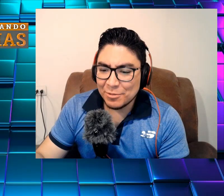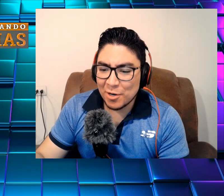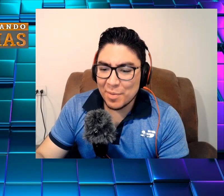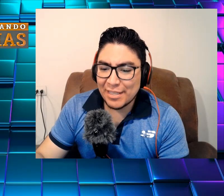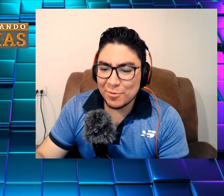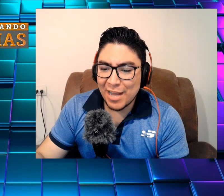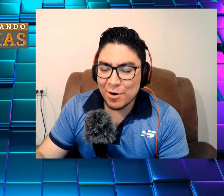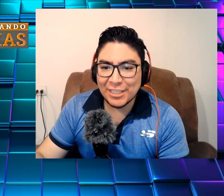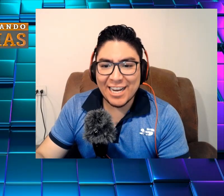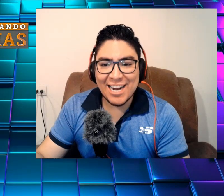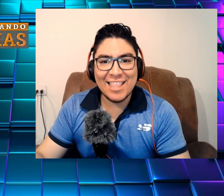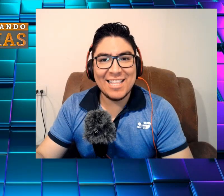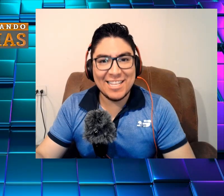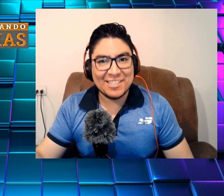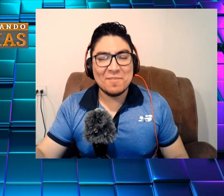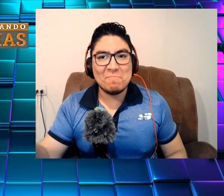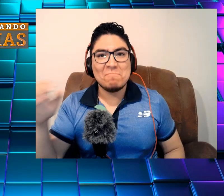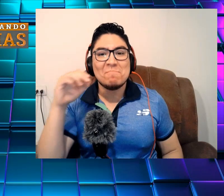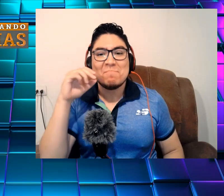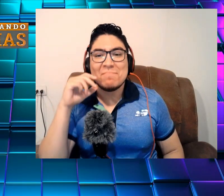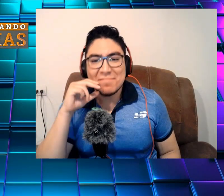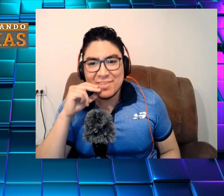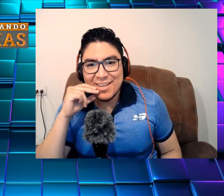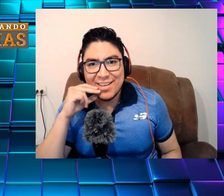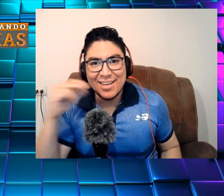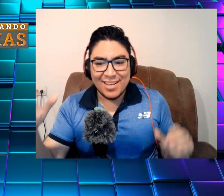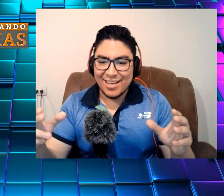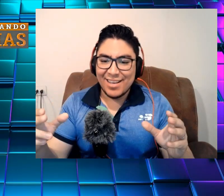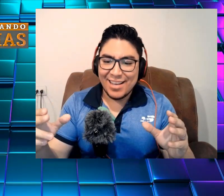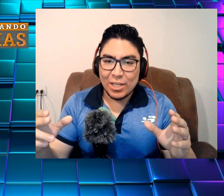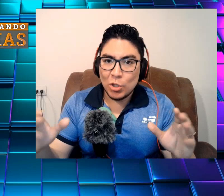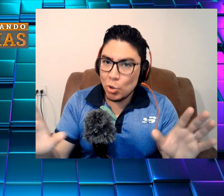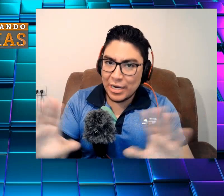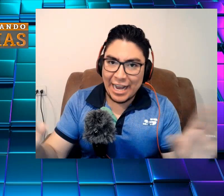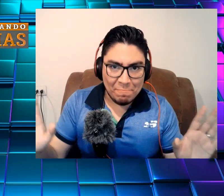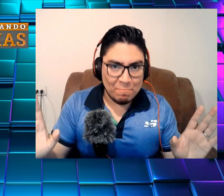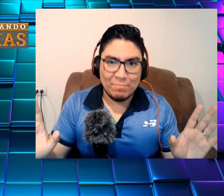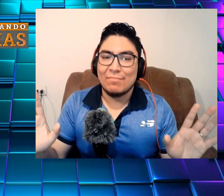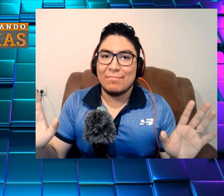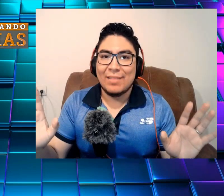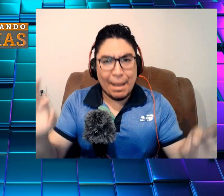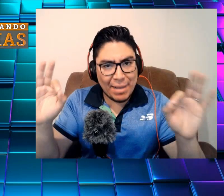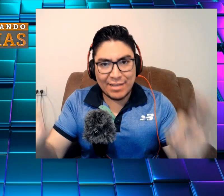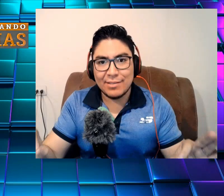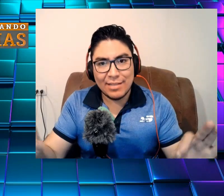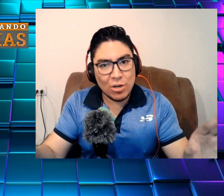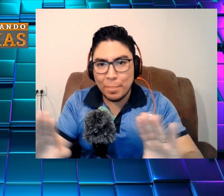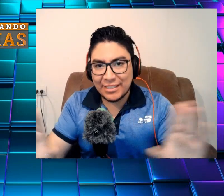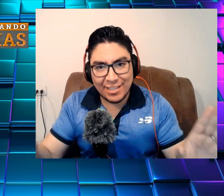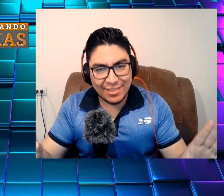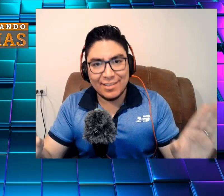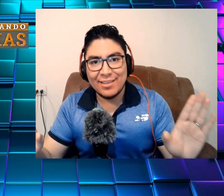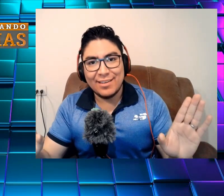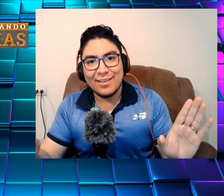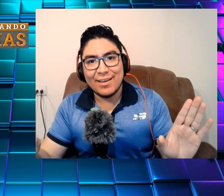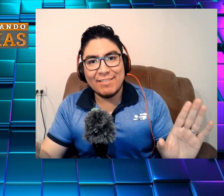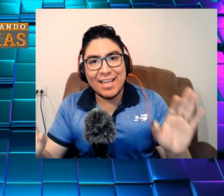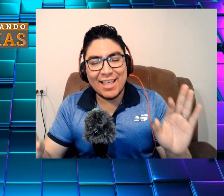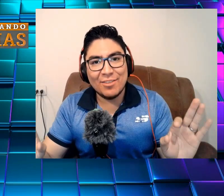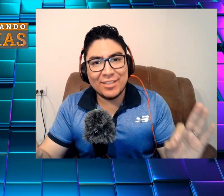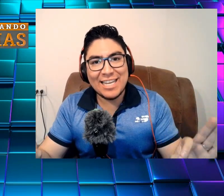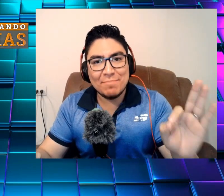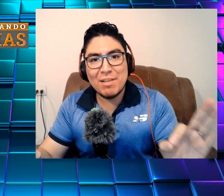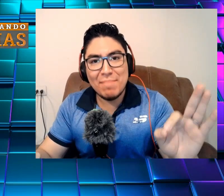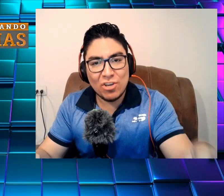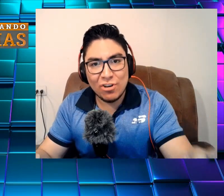les voy a comentar una cosa que nadie dice nunca jamás ningún presidente había